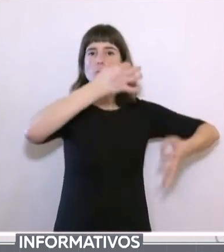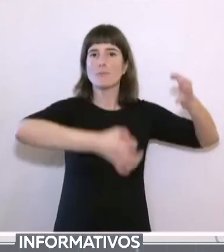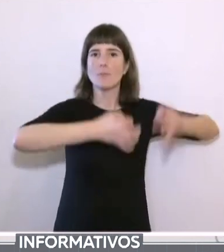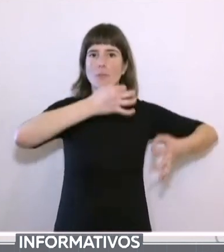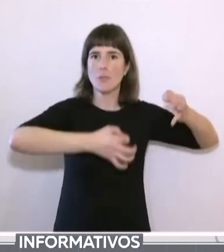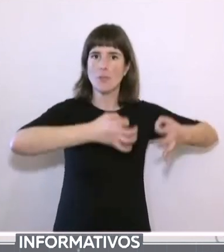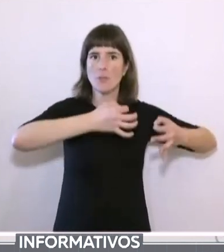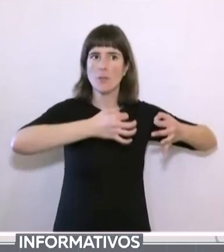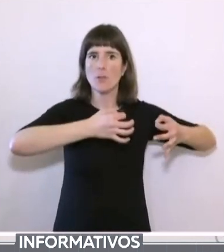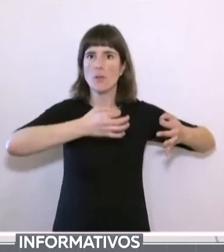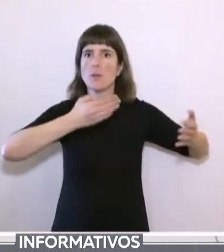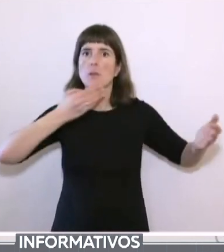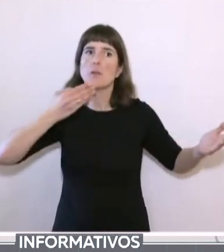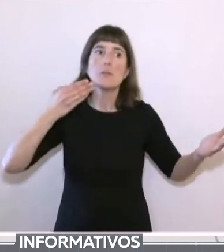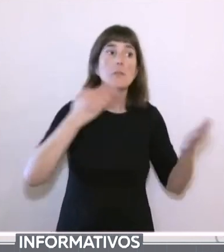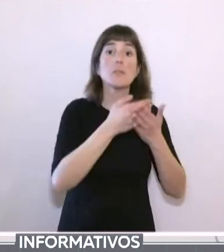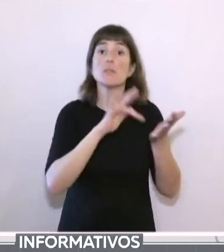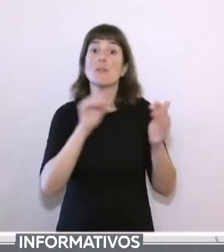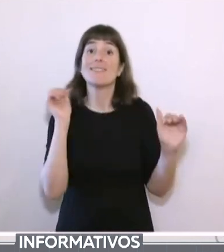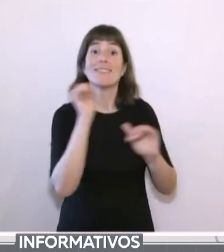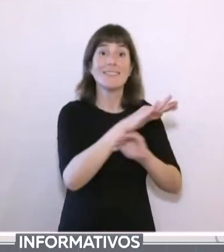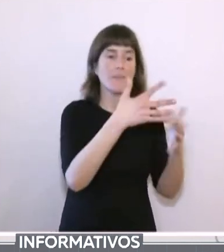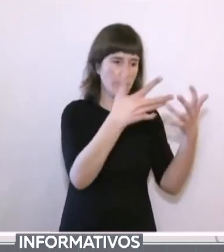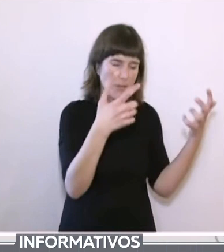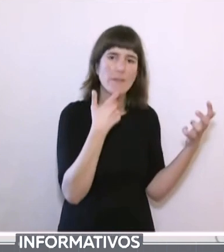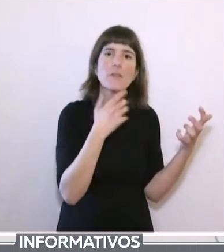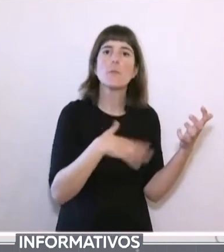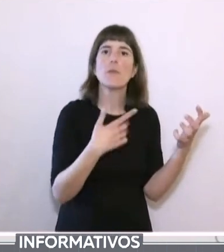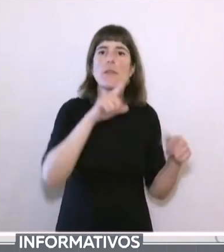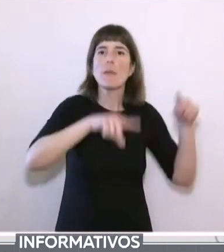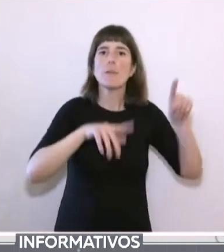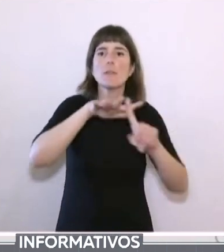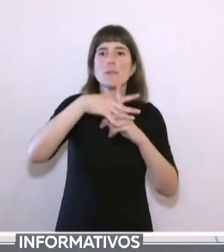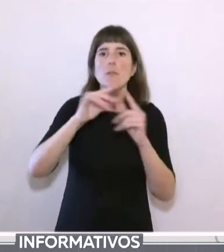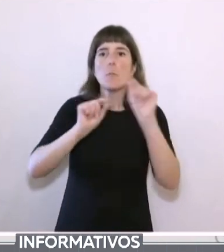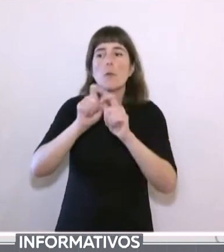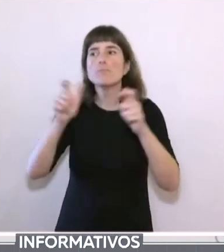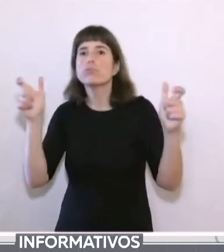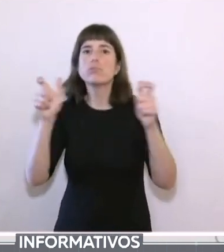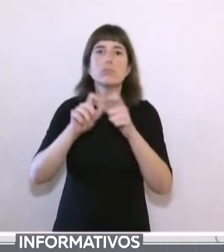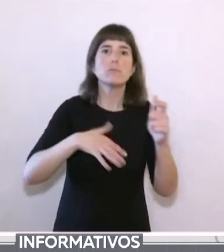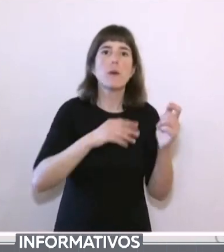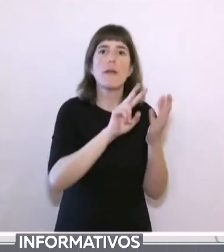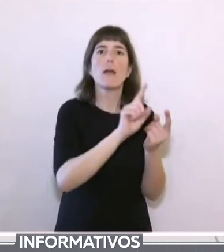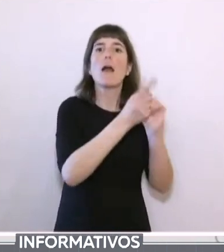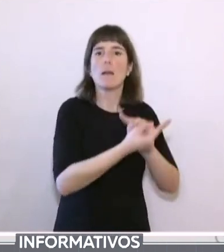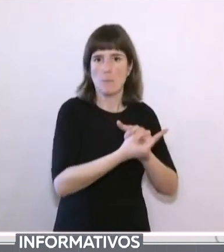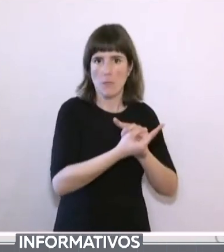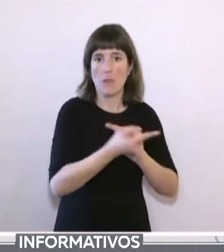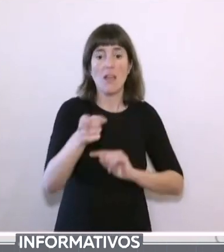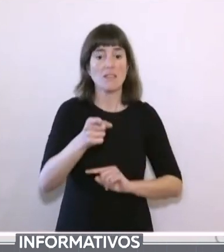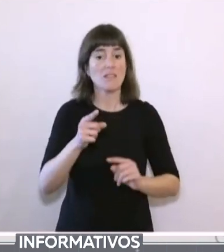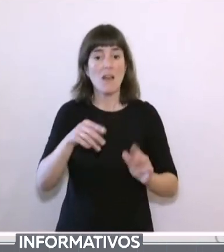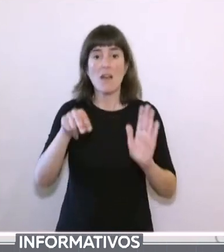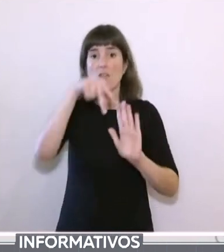corregir en función de la evolución de la pandemia es una medida temporal y el gobierno enseña la salud